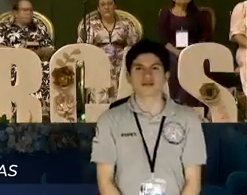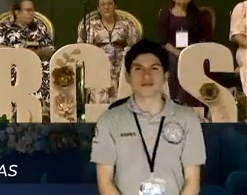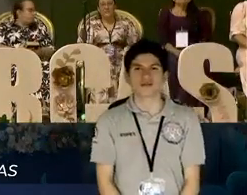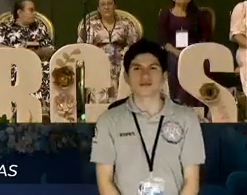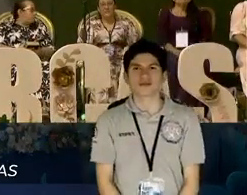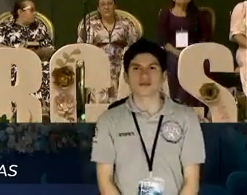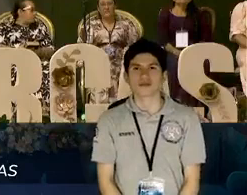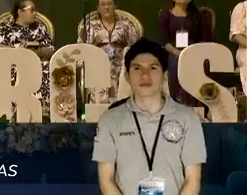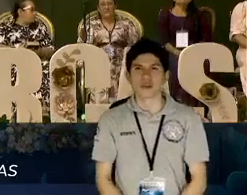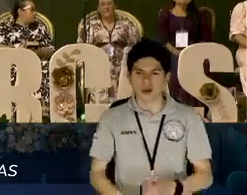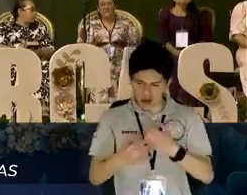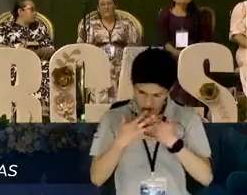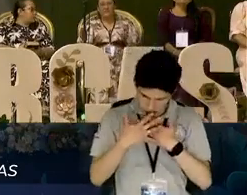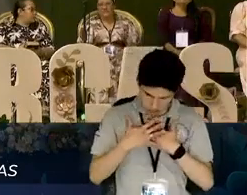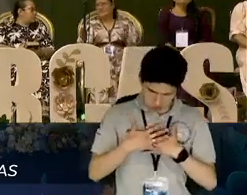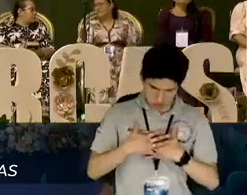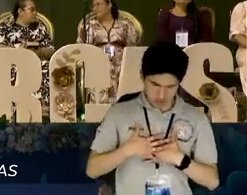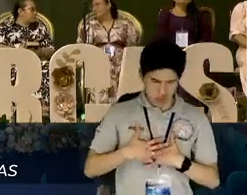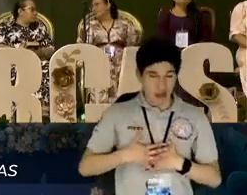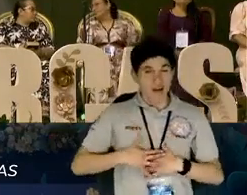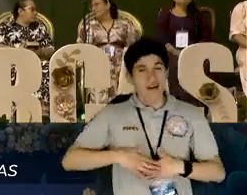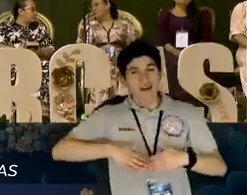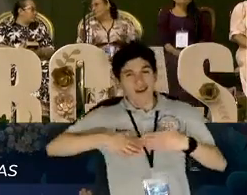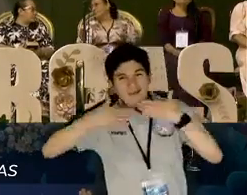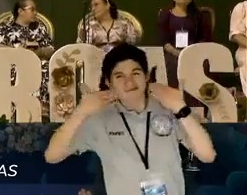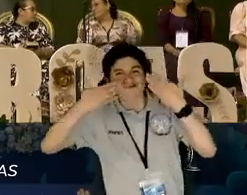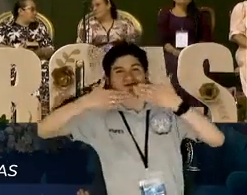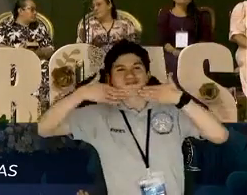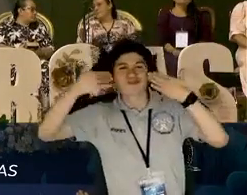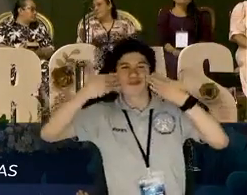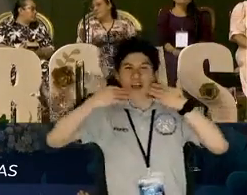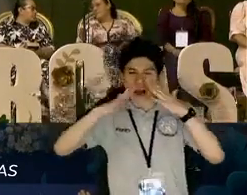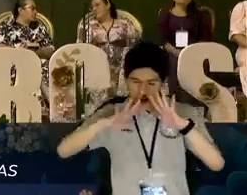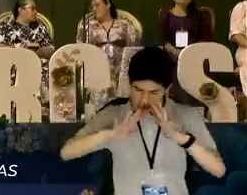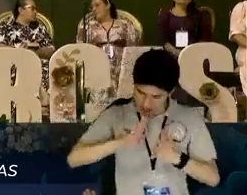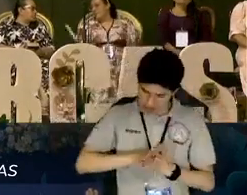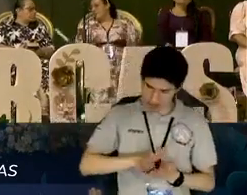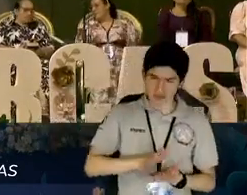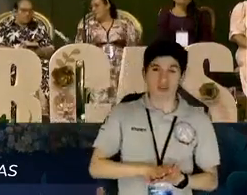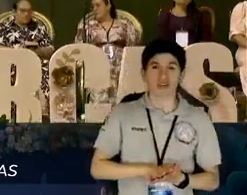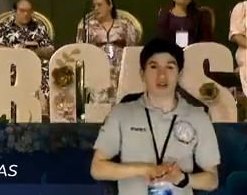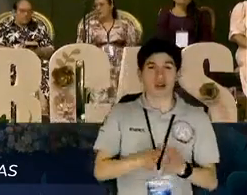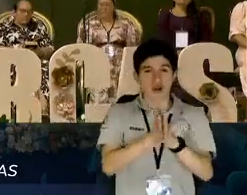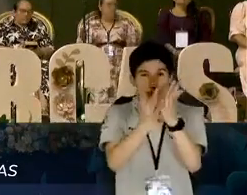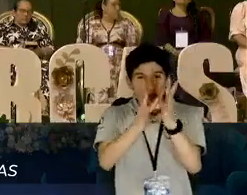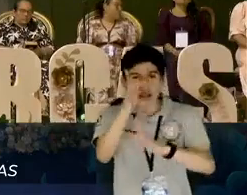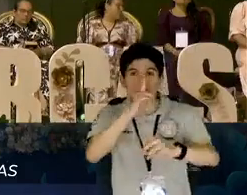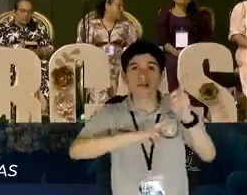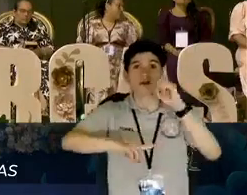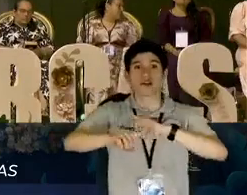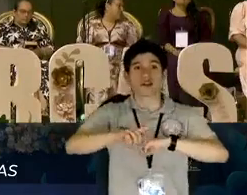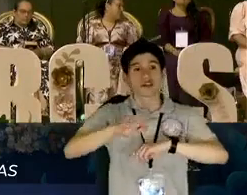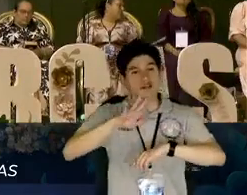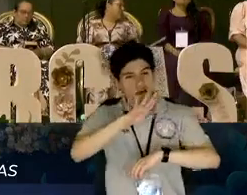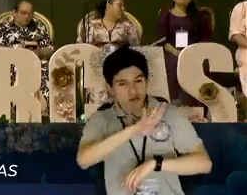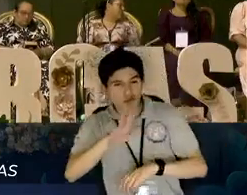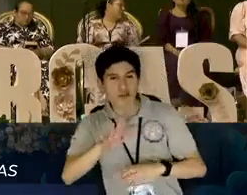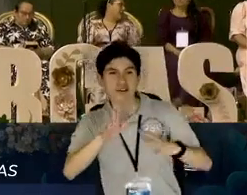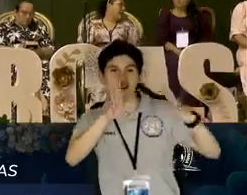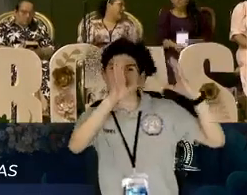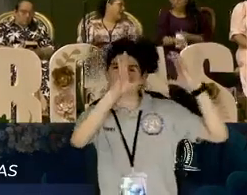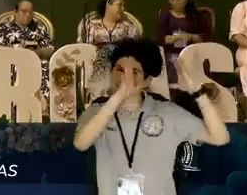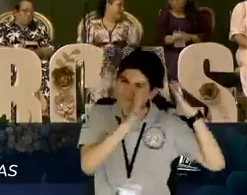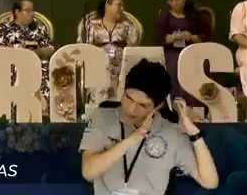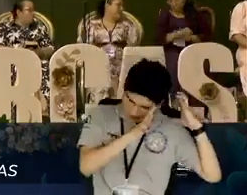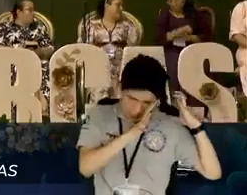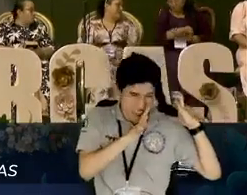con mansedumbre, amables, dóciles, llevad mi yugo sobre vosotros y aprended